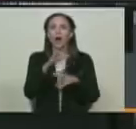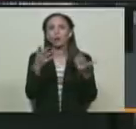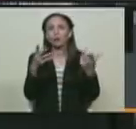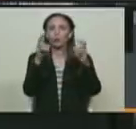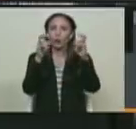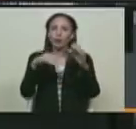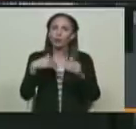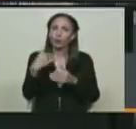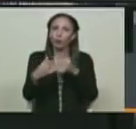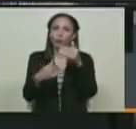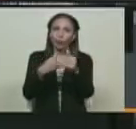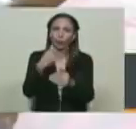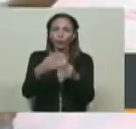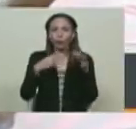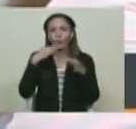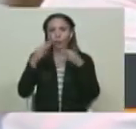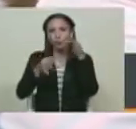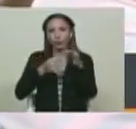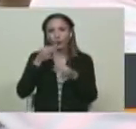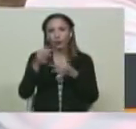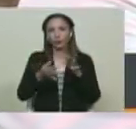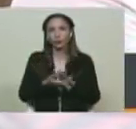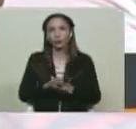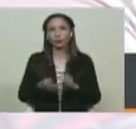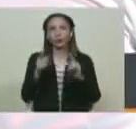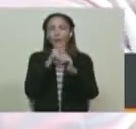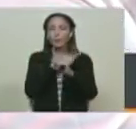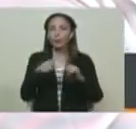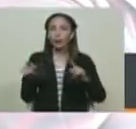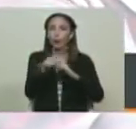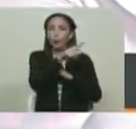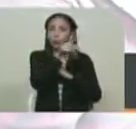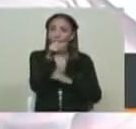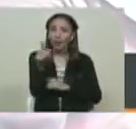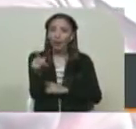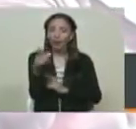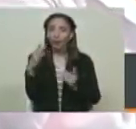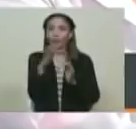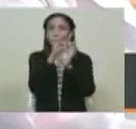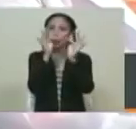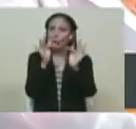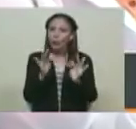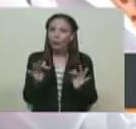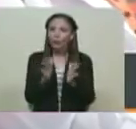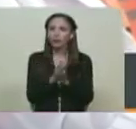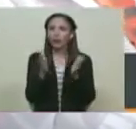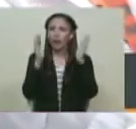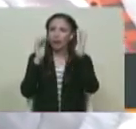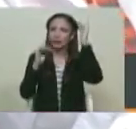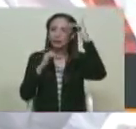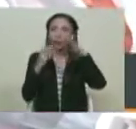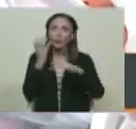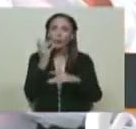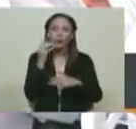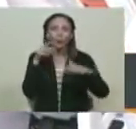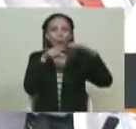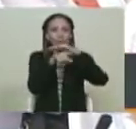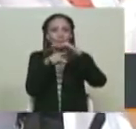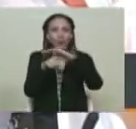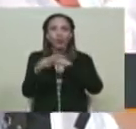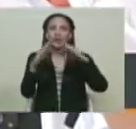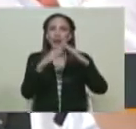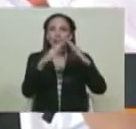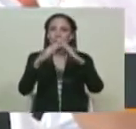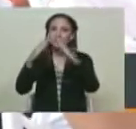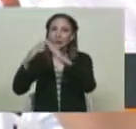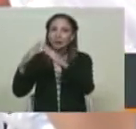estos días. Pero ustedes tienen que ser un instrumento fundamental en las visitas casa por casa y en